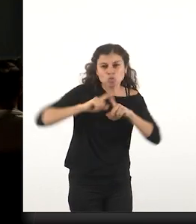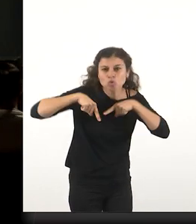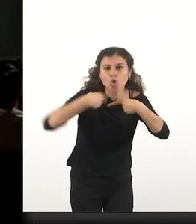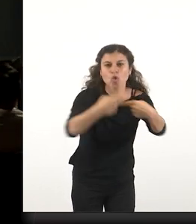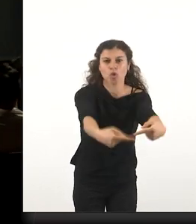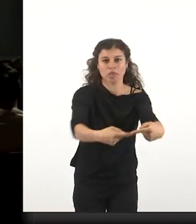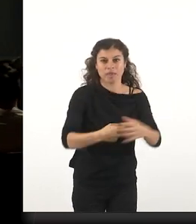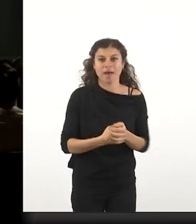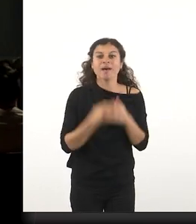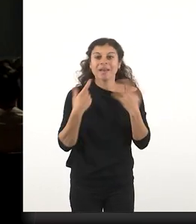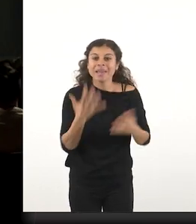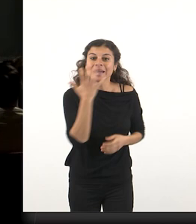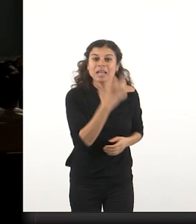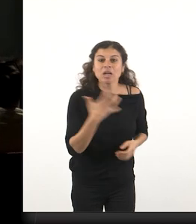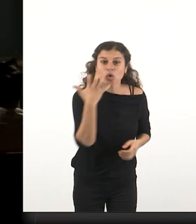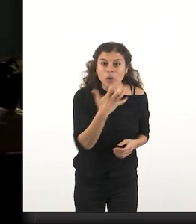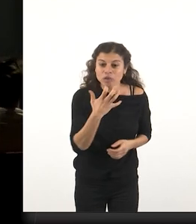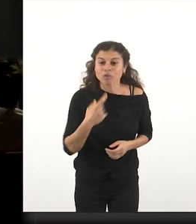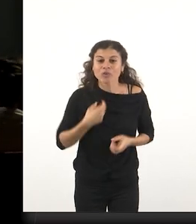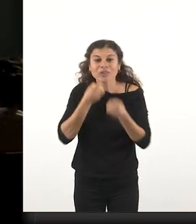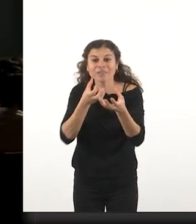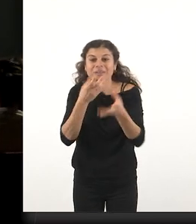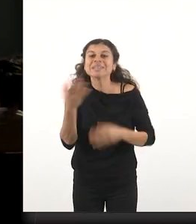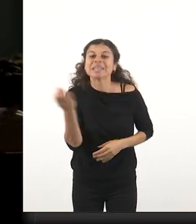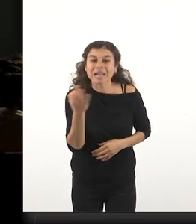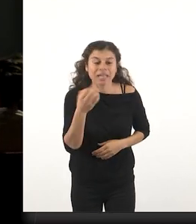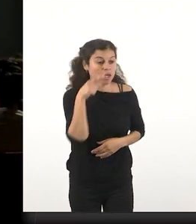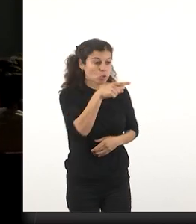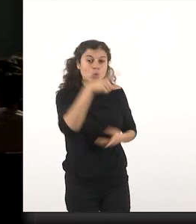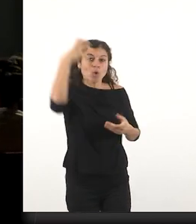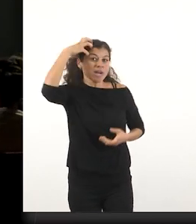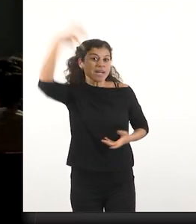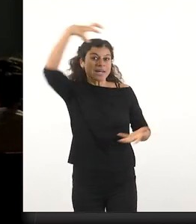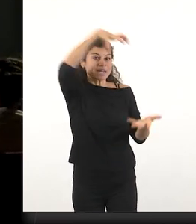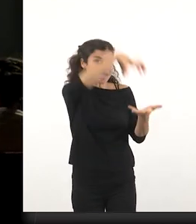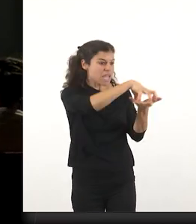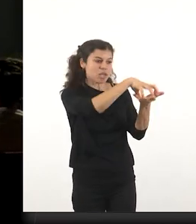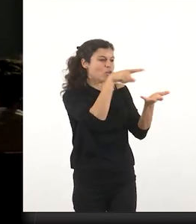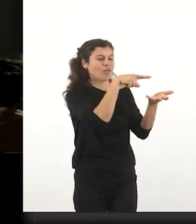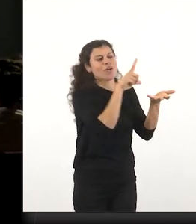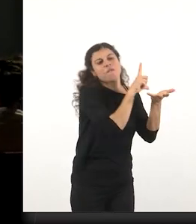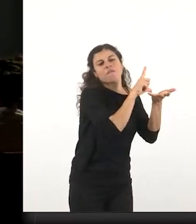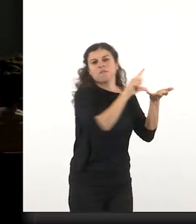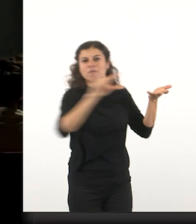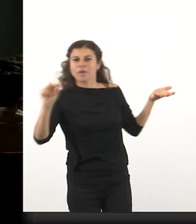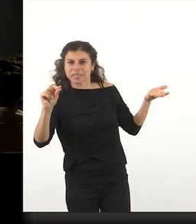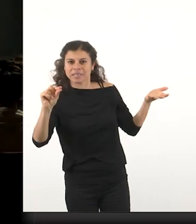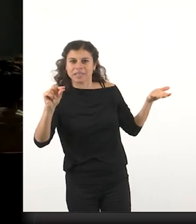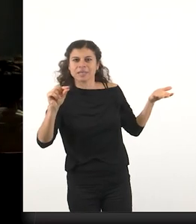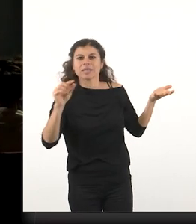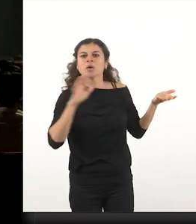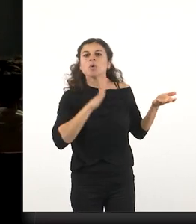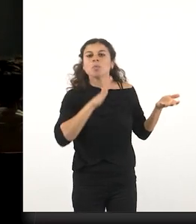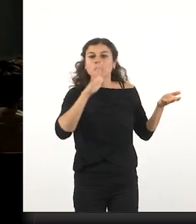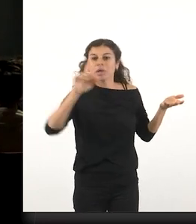dicen en el cuento, querida mía, que dejes tu reino, supuesto espacio de seguridad. Porque ahí dentro te pueden pasar peores cosas que en la